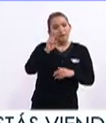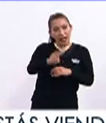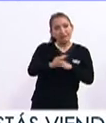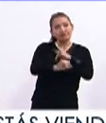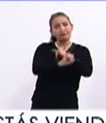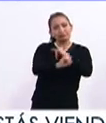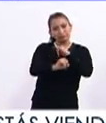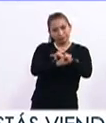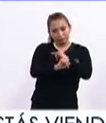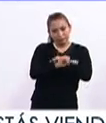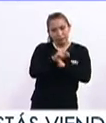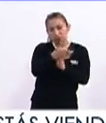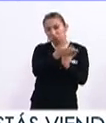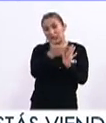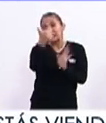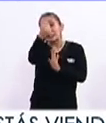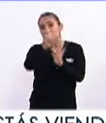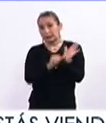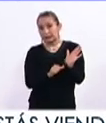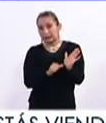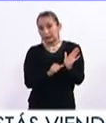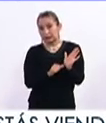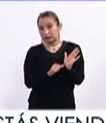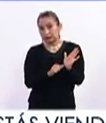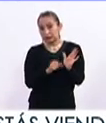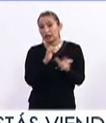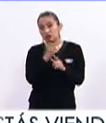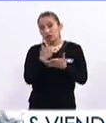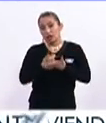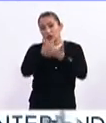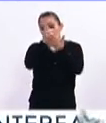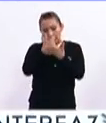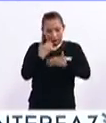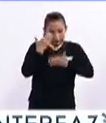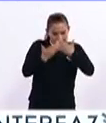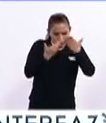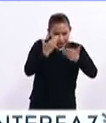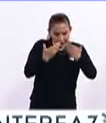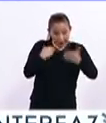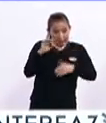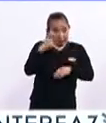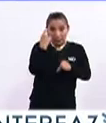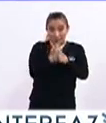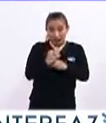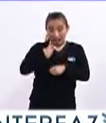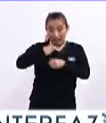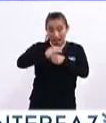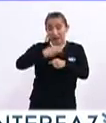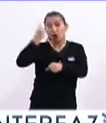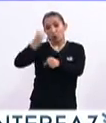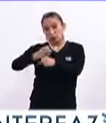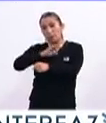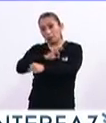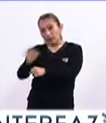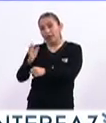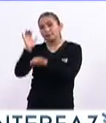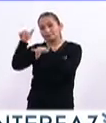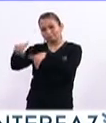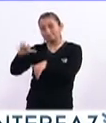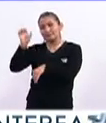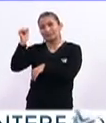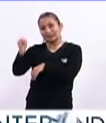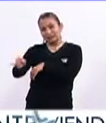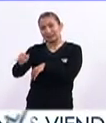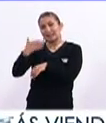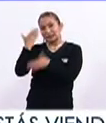la plataforma durante 6 meses. Entonces eso les permite trabajar, si no se quedan en la primera convocatoria, se pueden quedar en la segunda, por ejemplo,